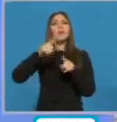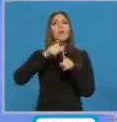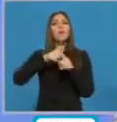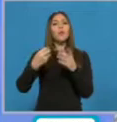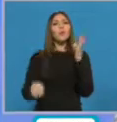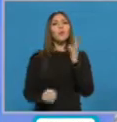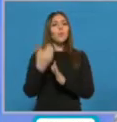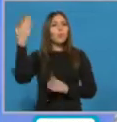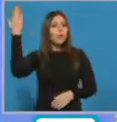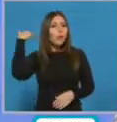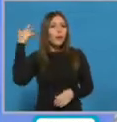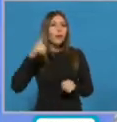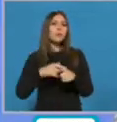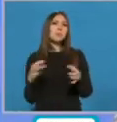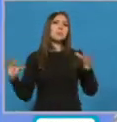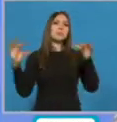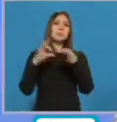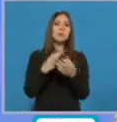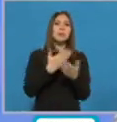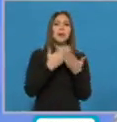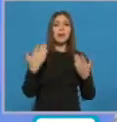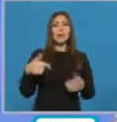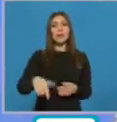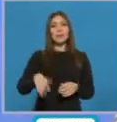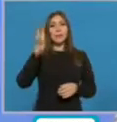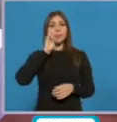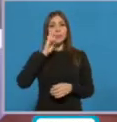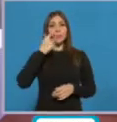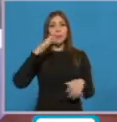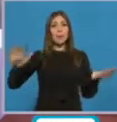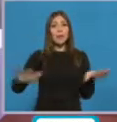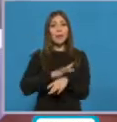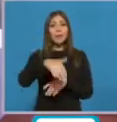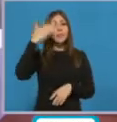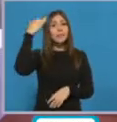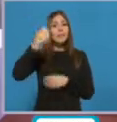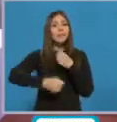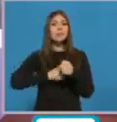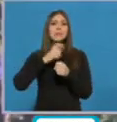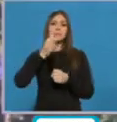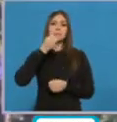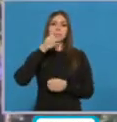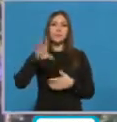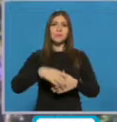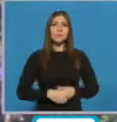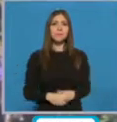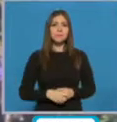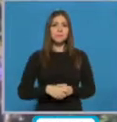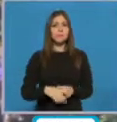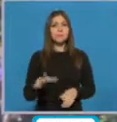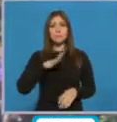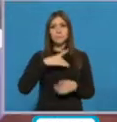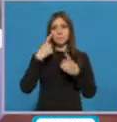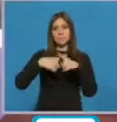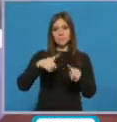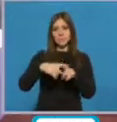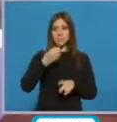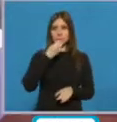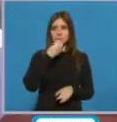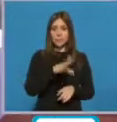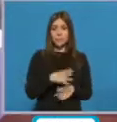combinaciones, y atrevernos a cambiar en esta temporada del año está increíble. Así es, y tenemos grandes opciones, aquí las podemos